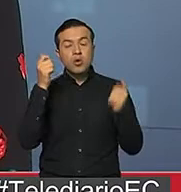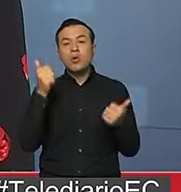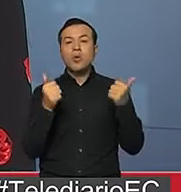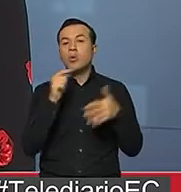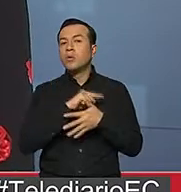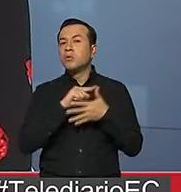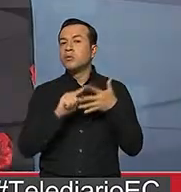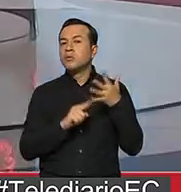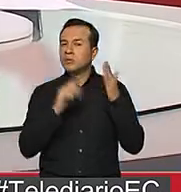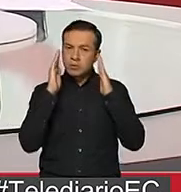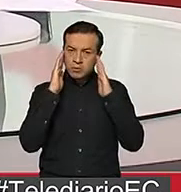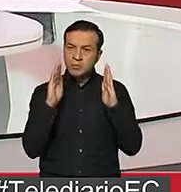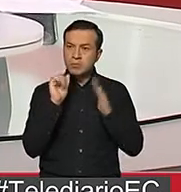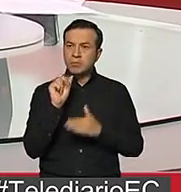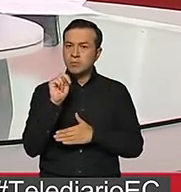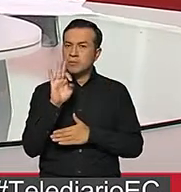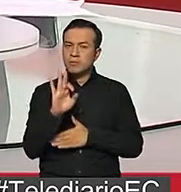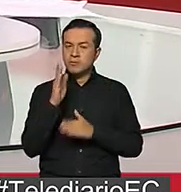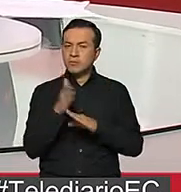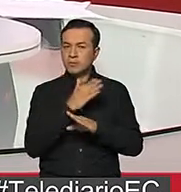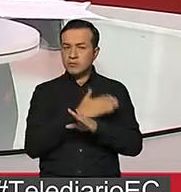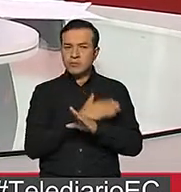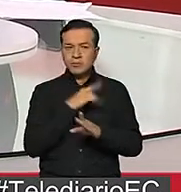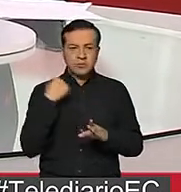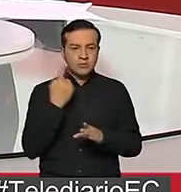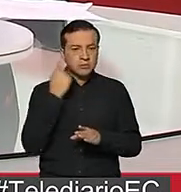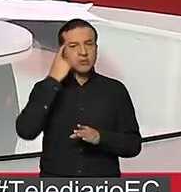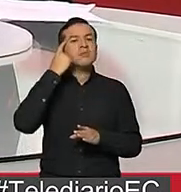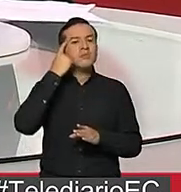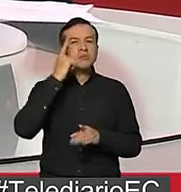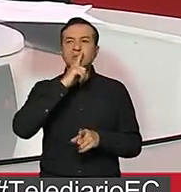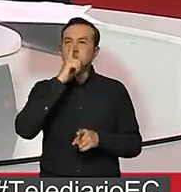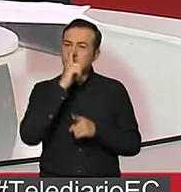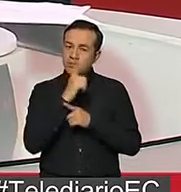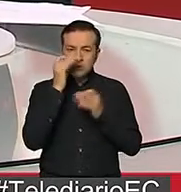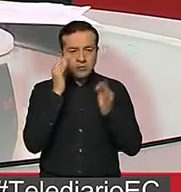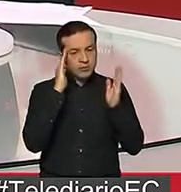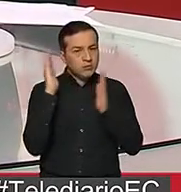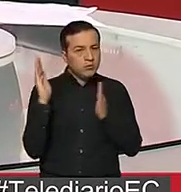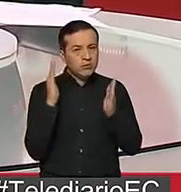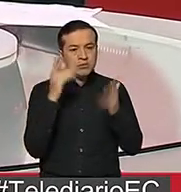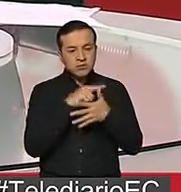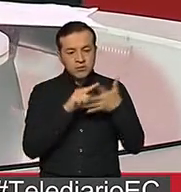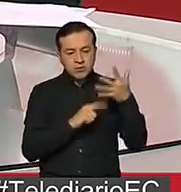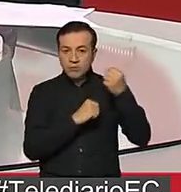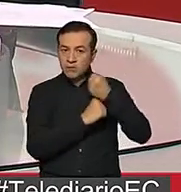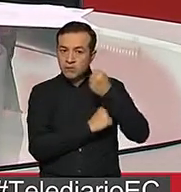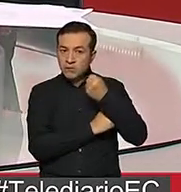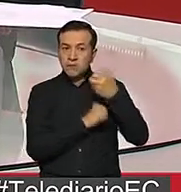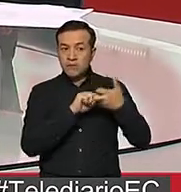qué se está enfocando la enet va mucho más allá de eso nosotros vamos a hablar a la base de la